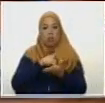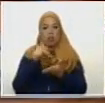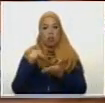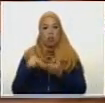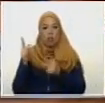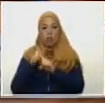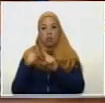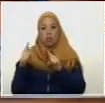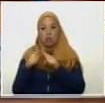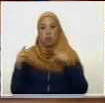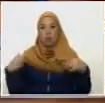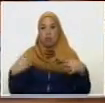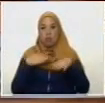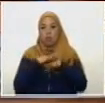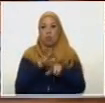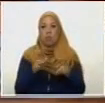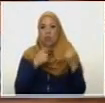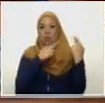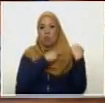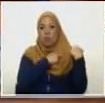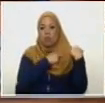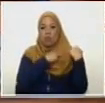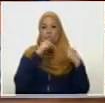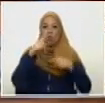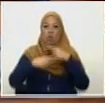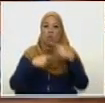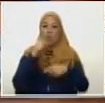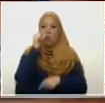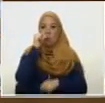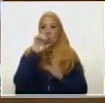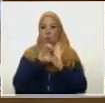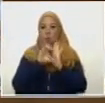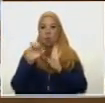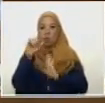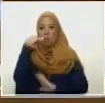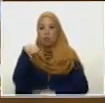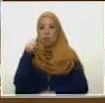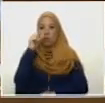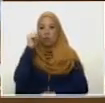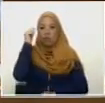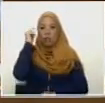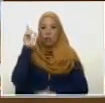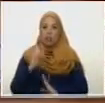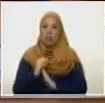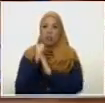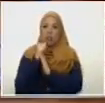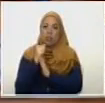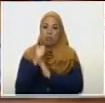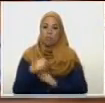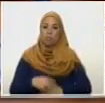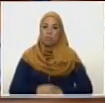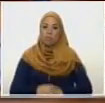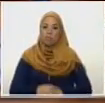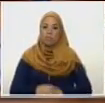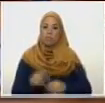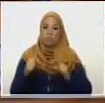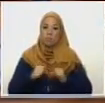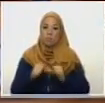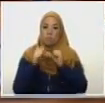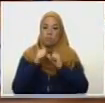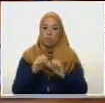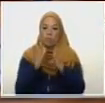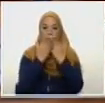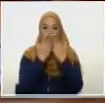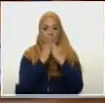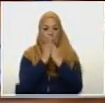de los integrantes de la Junta Directiva, así como de las y los constituyentes que están en lista anexa. Seguidamente se dio lectura